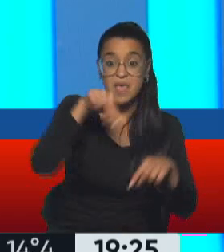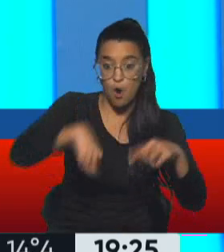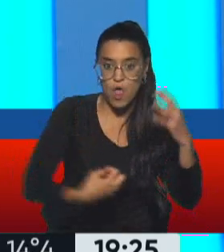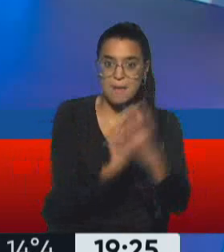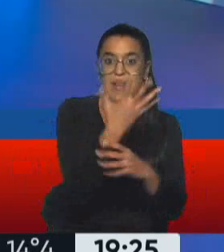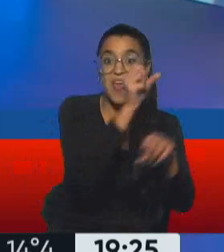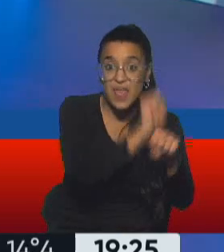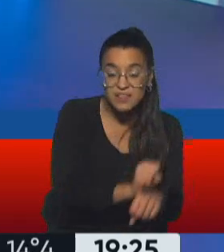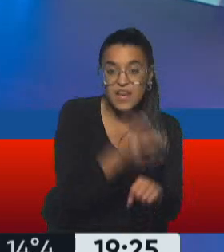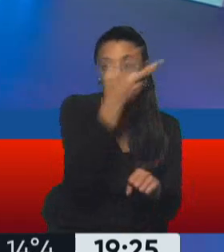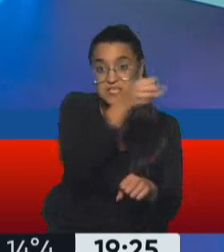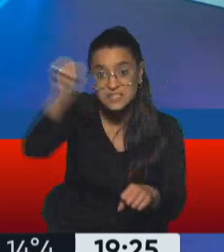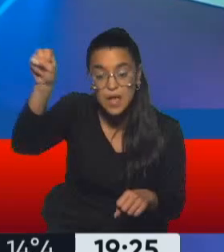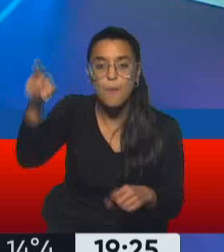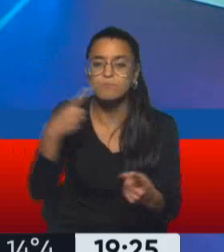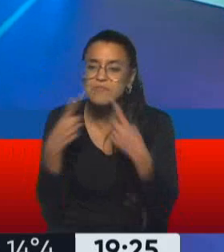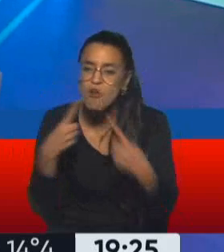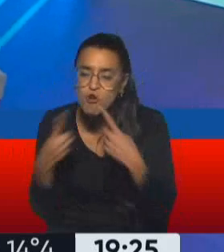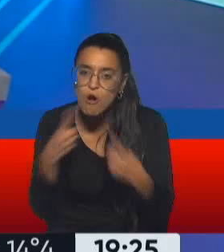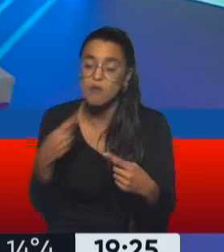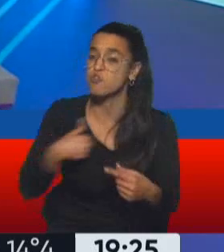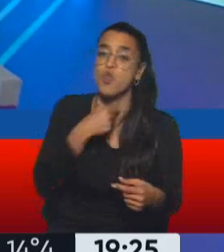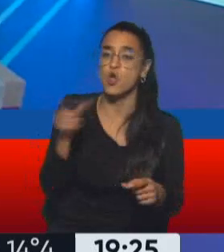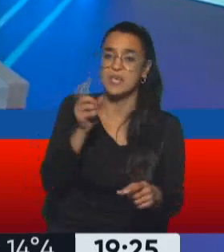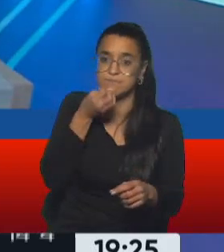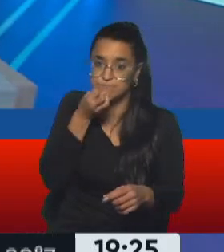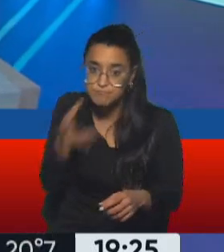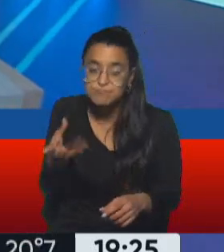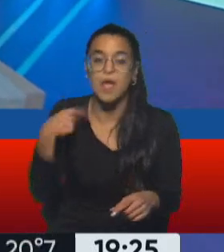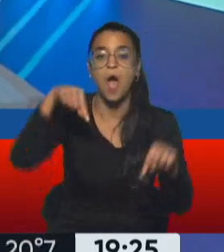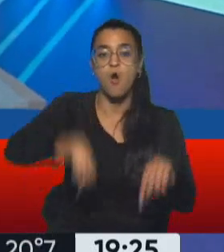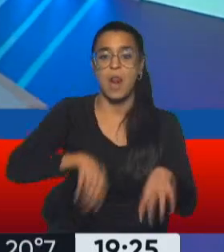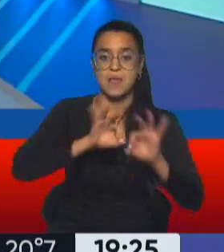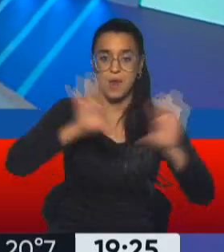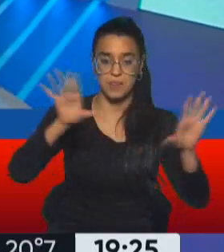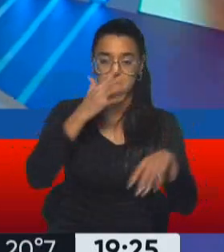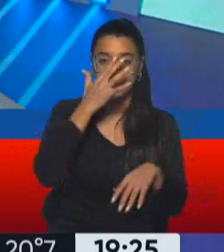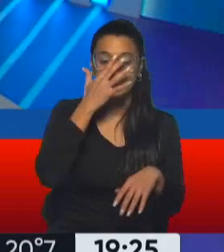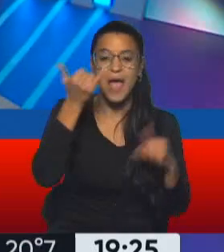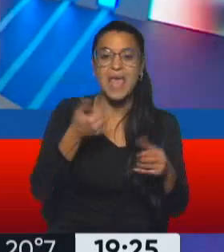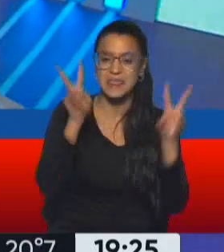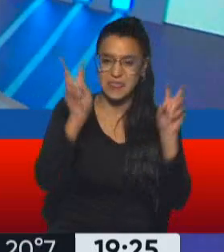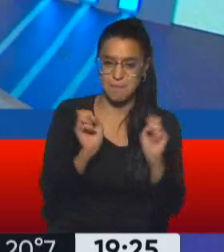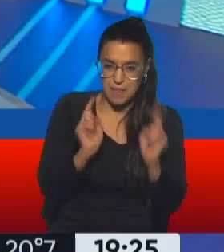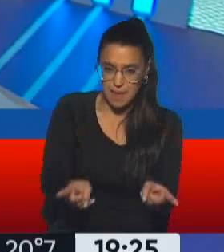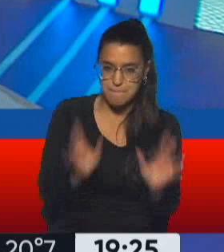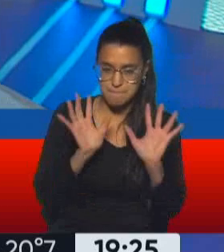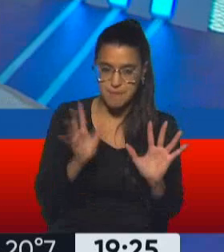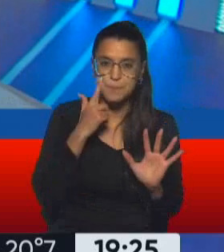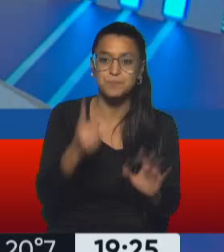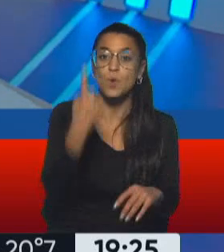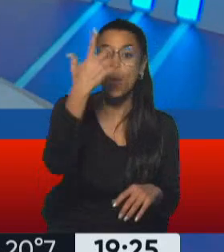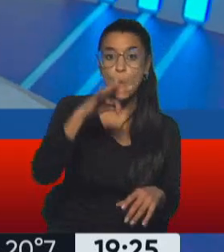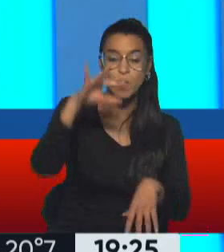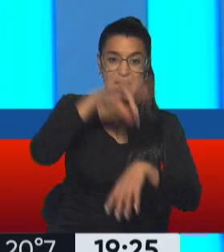mañana, trasladada, interrogada, se negó a declarar y quedó en libertad. Hay una cuestión de fondo en toda esta historia. Era la